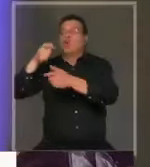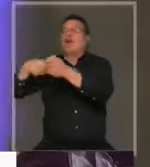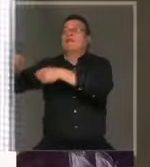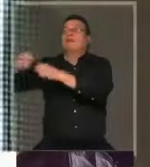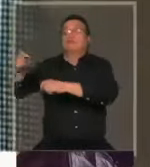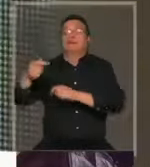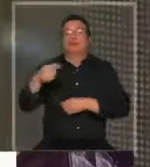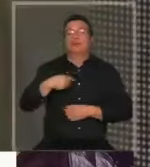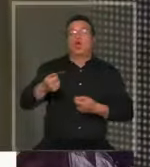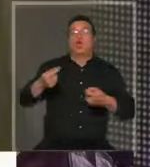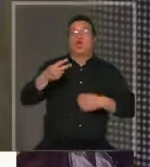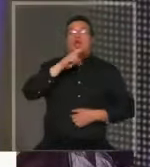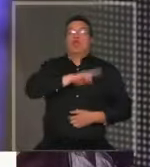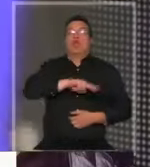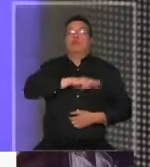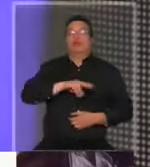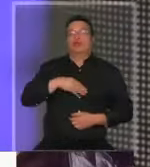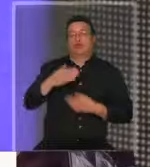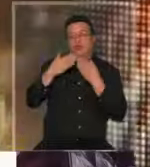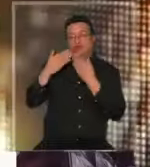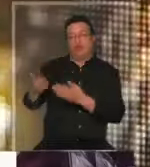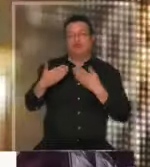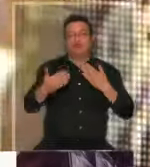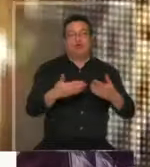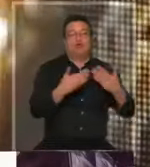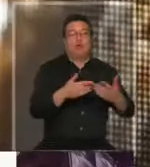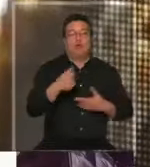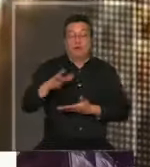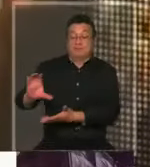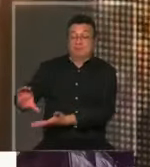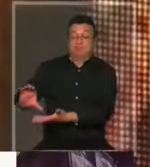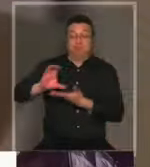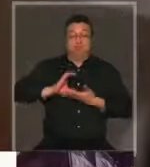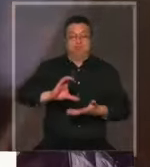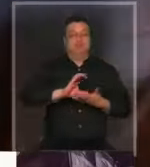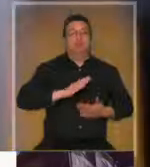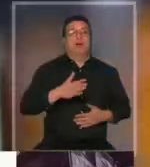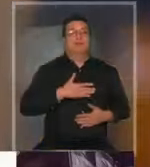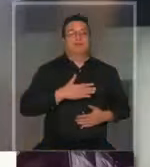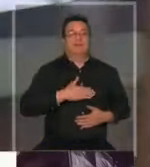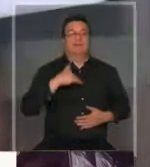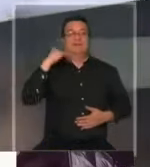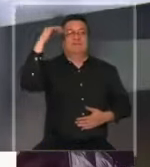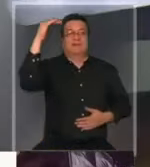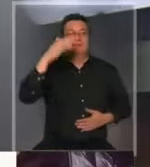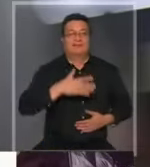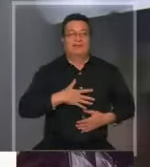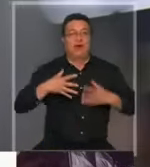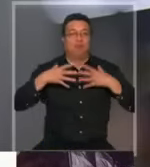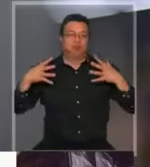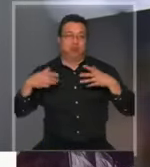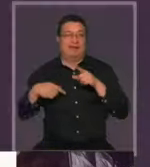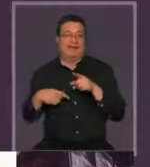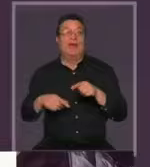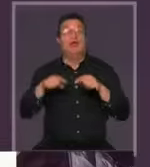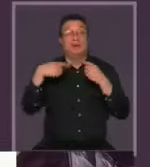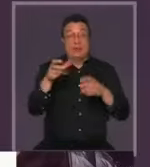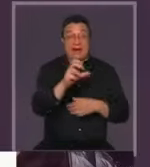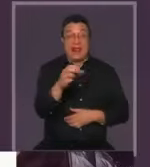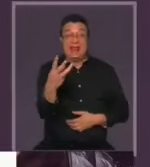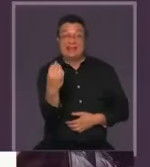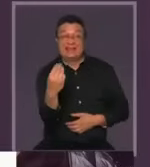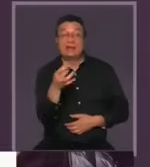a cambio de una comisión, para luego hacer llegar el grueso de las ganancias a López. Según la información recabada por reportajes Tele13, solo